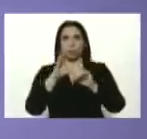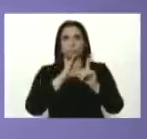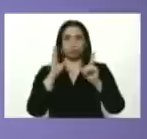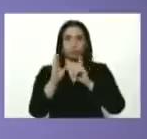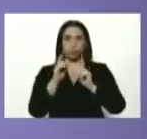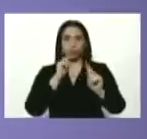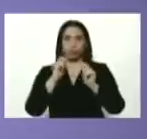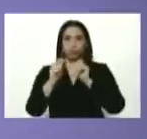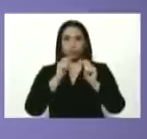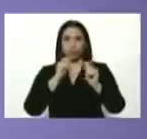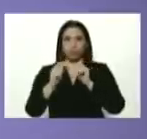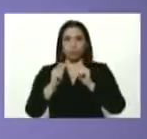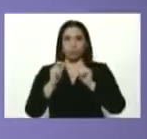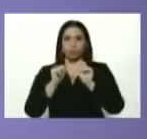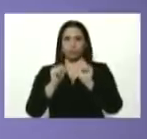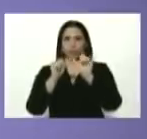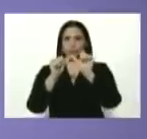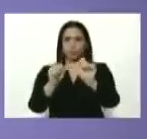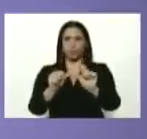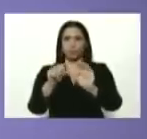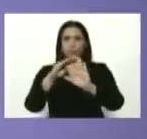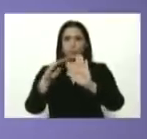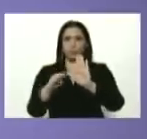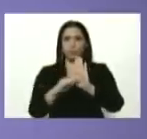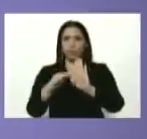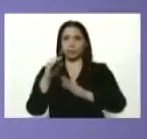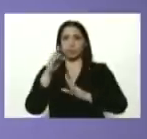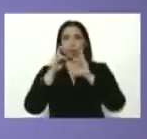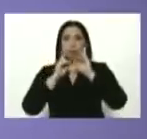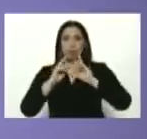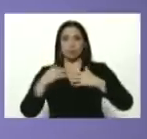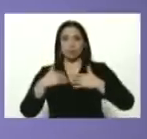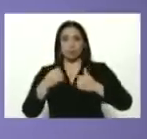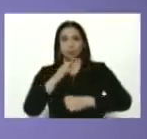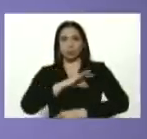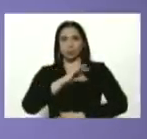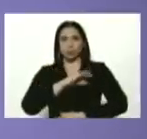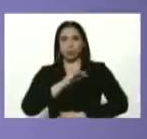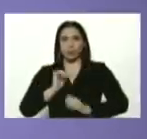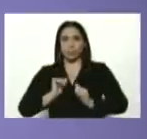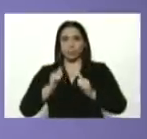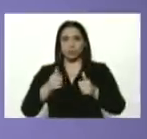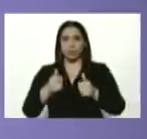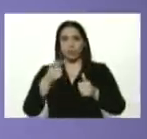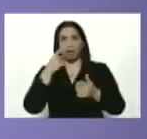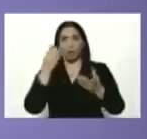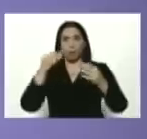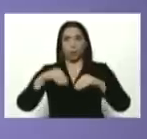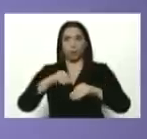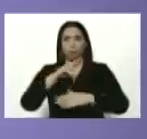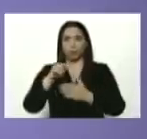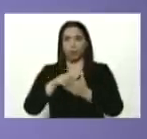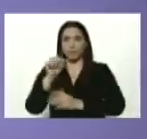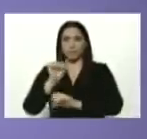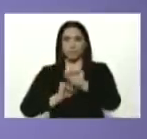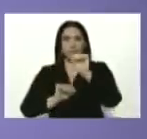Jorge Rodríguez, a mantener las medidas sanitarias y sociales que se han puesto en marcha por parte de este protocolo nacional para evitar